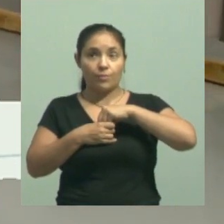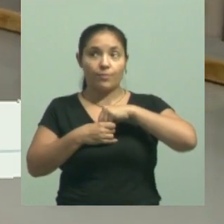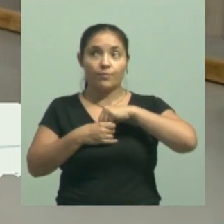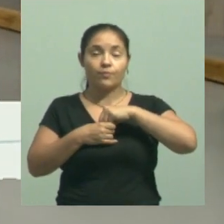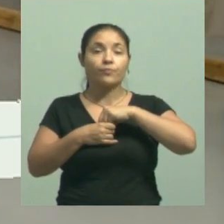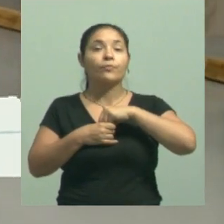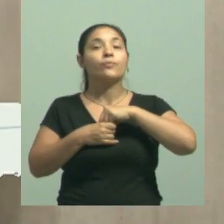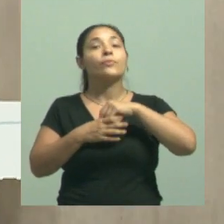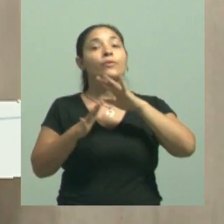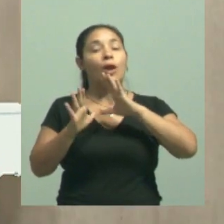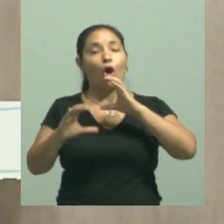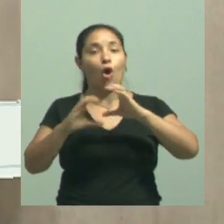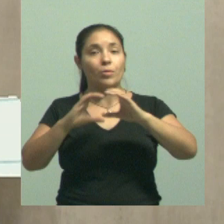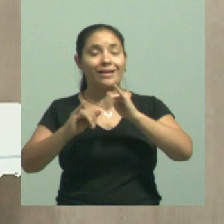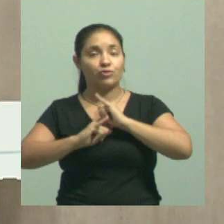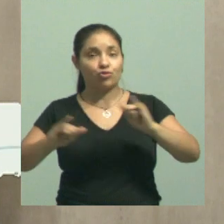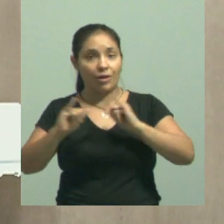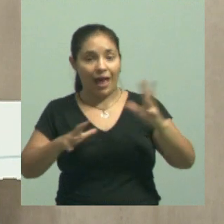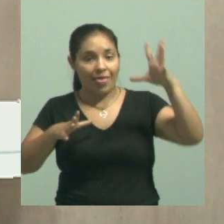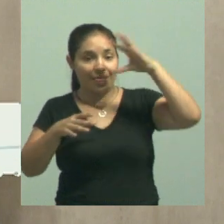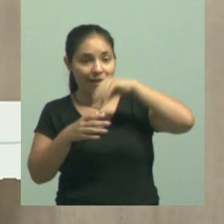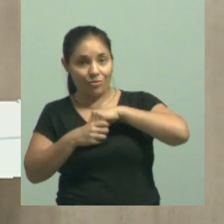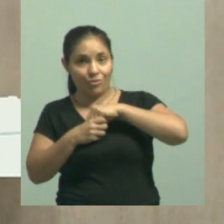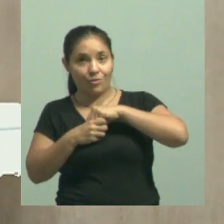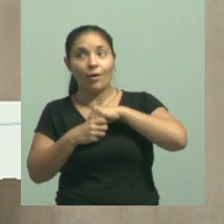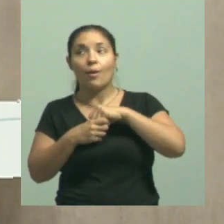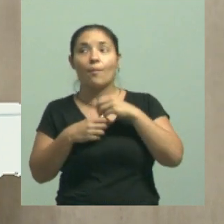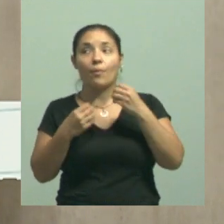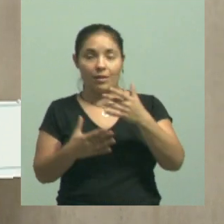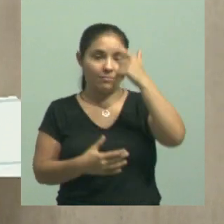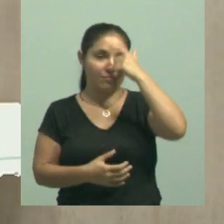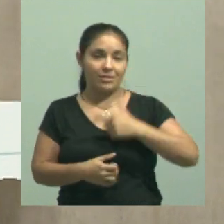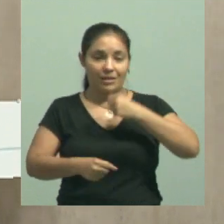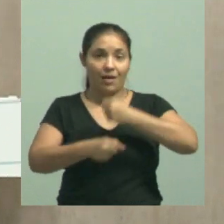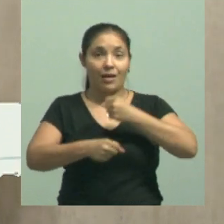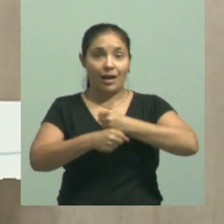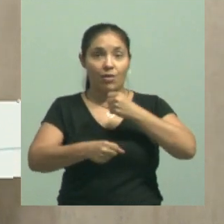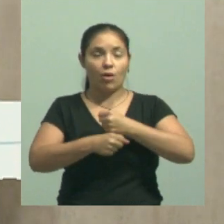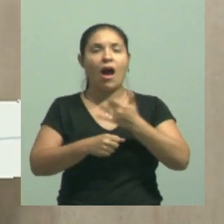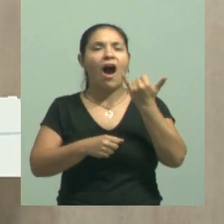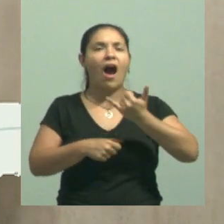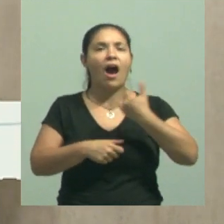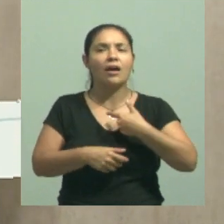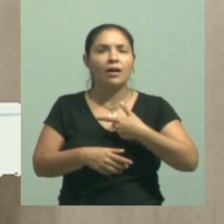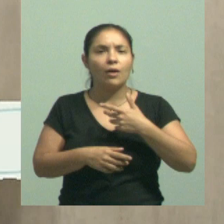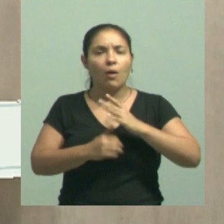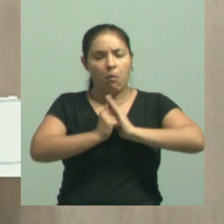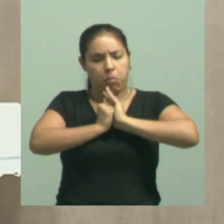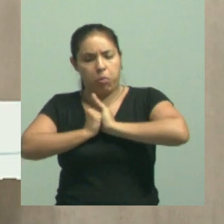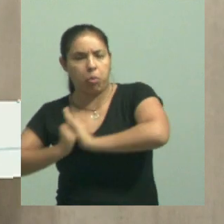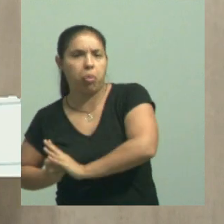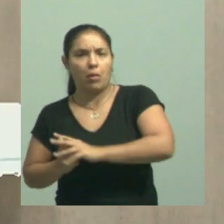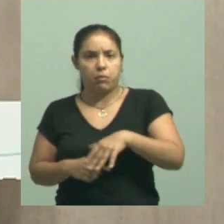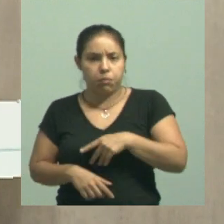de comunicación, porque podemos hablar de, como trabajadoras también de los medios, de la censura y el atropello que significa ser mujeres adentro de un